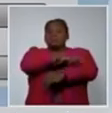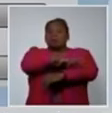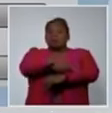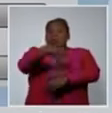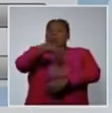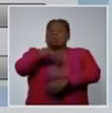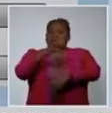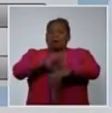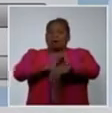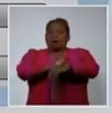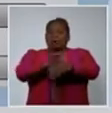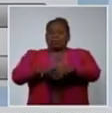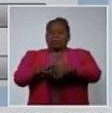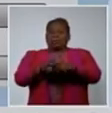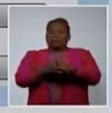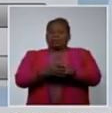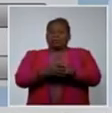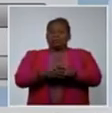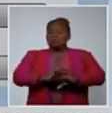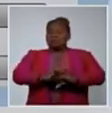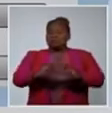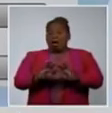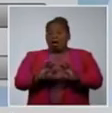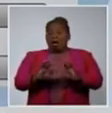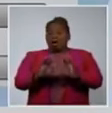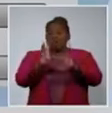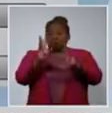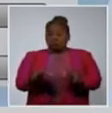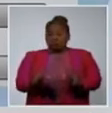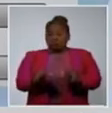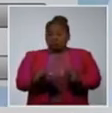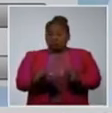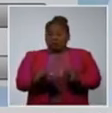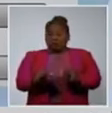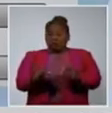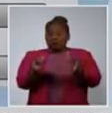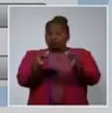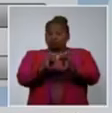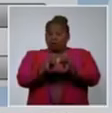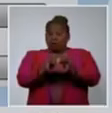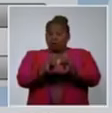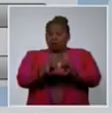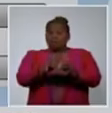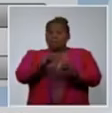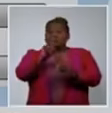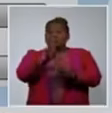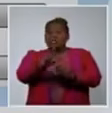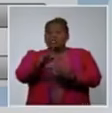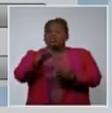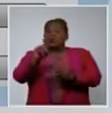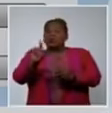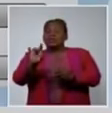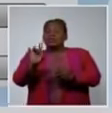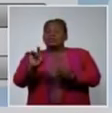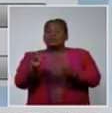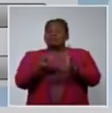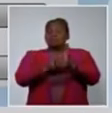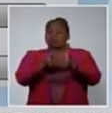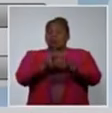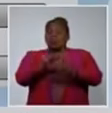ya la cifra total de casos asciende a 115 millones 429